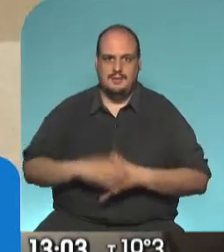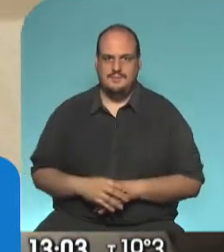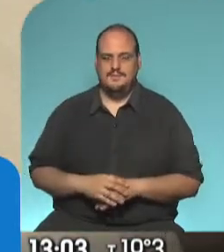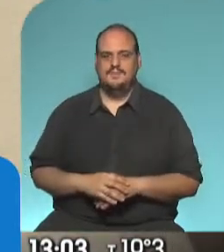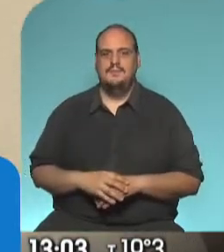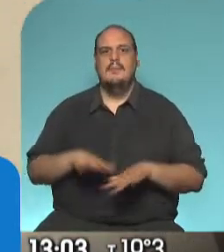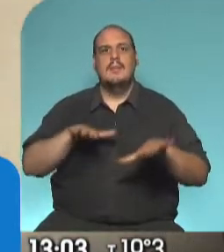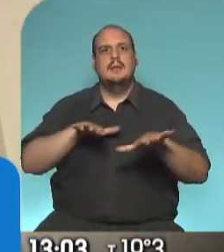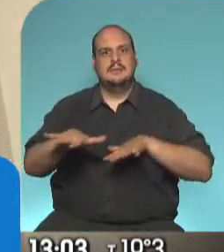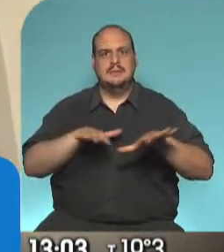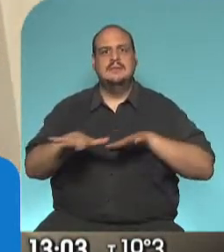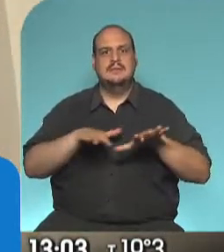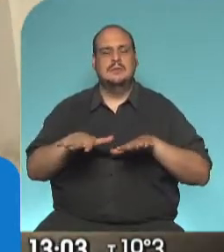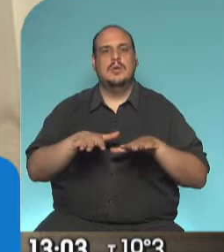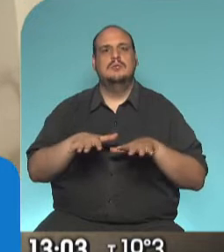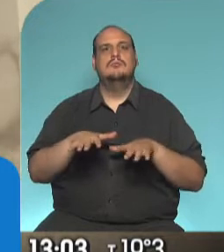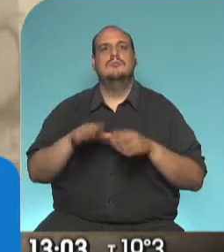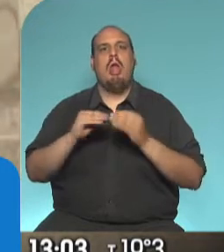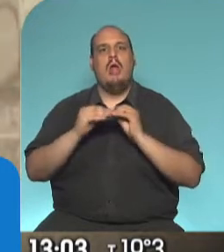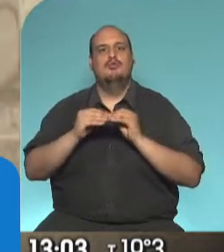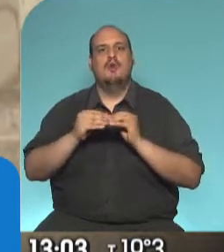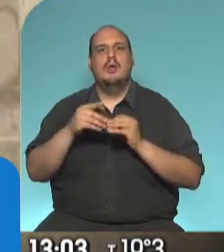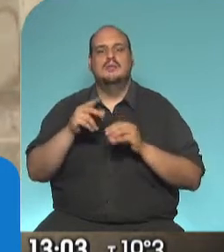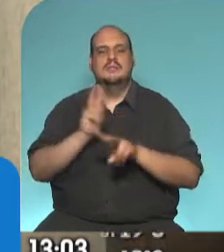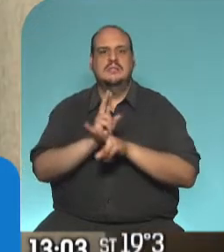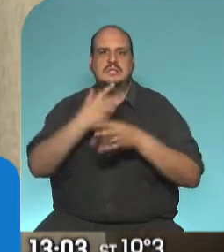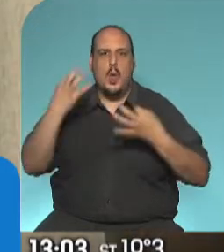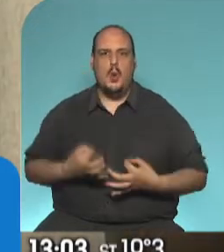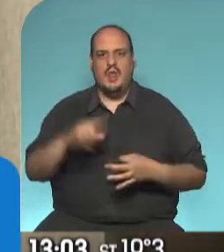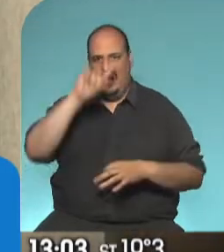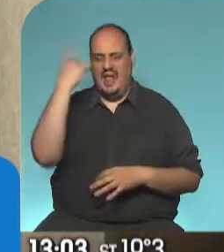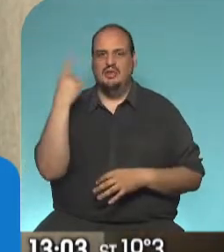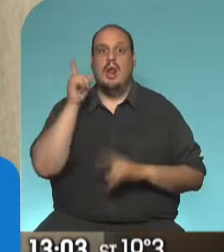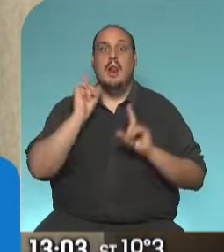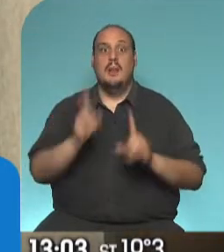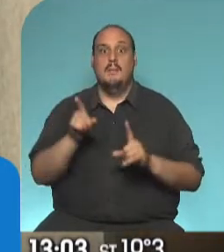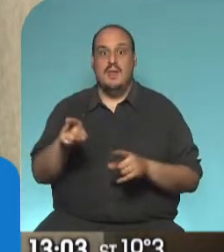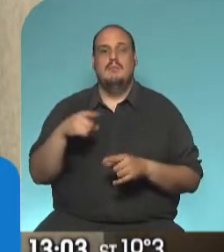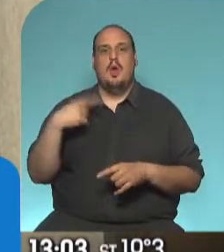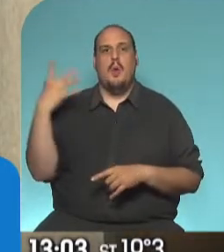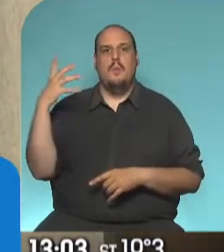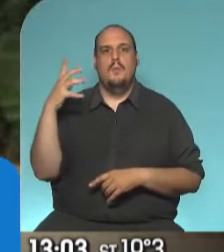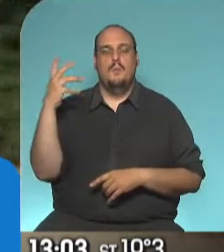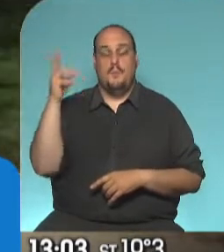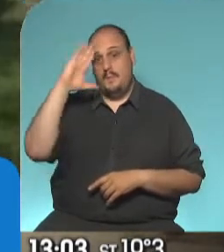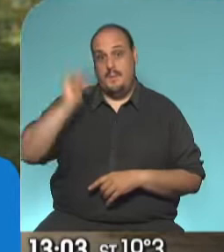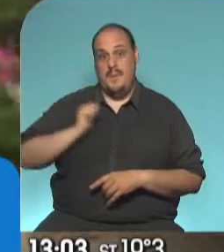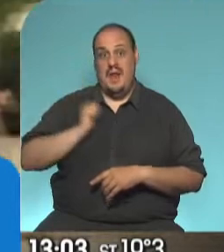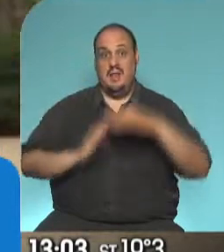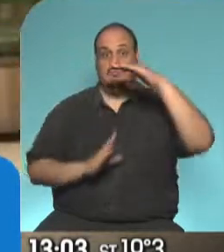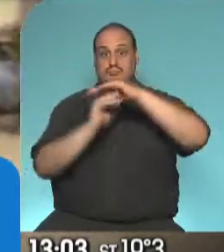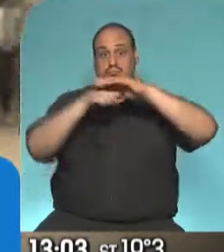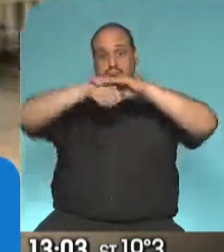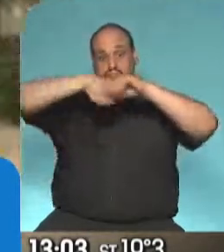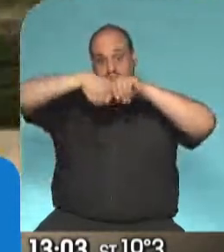La situación se volvió un asunto de seguridad nacional cuando se supo que las principales figuras de la cadena de mandos militares, encabezadas por el jefe del